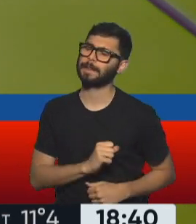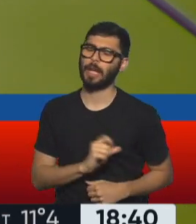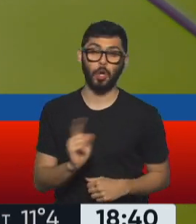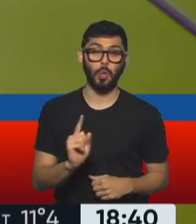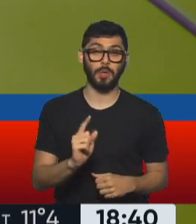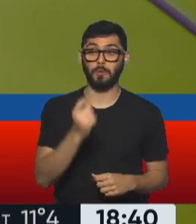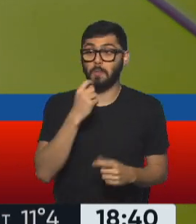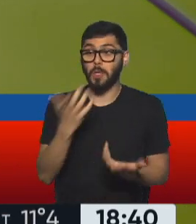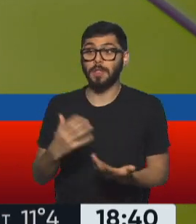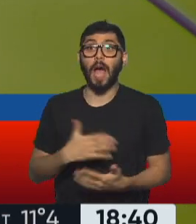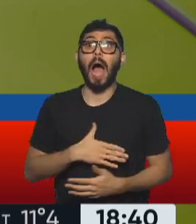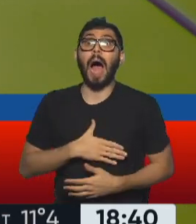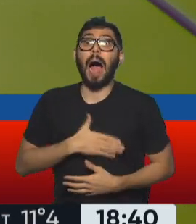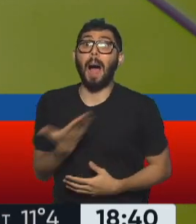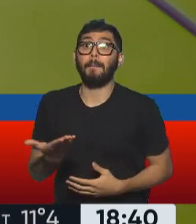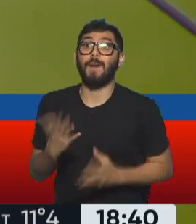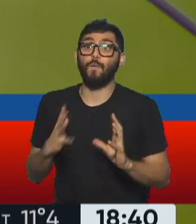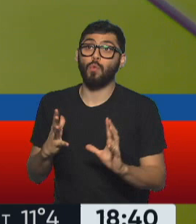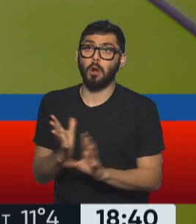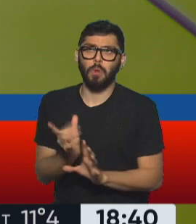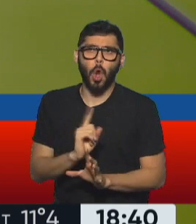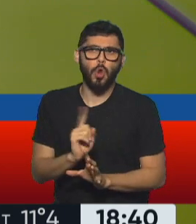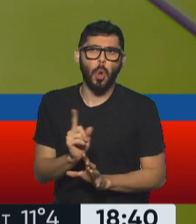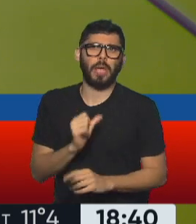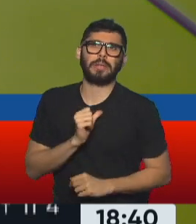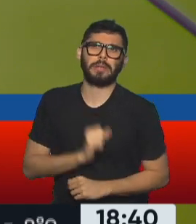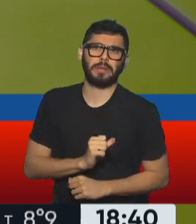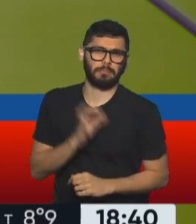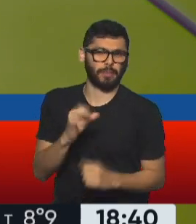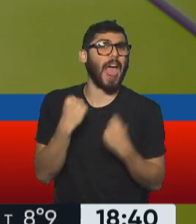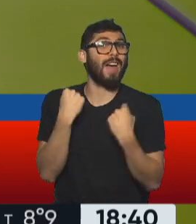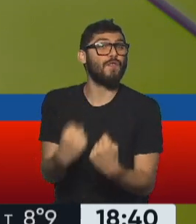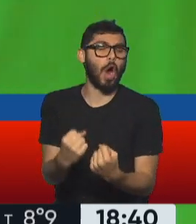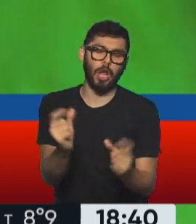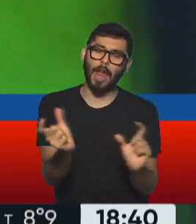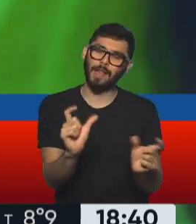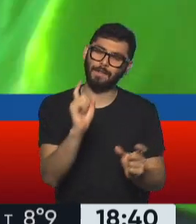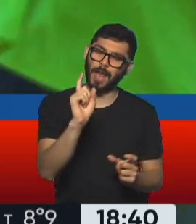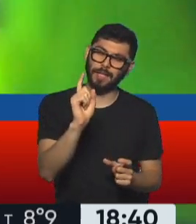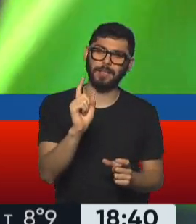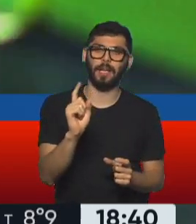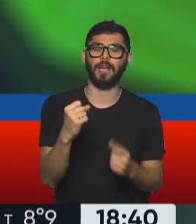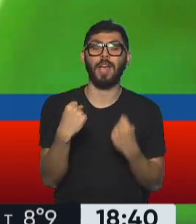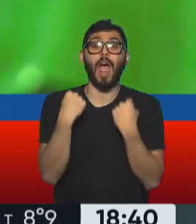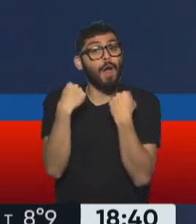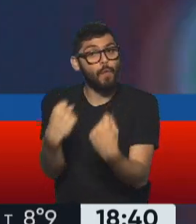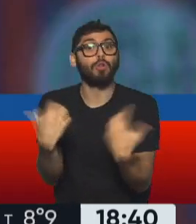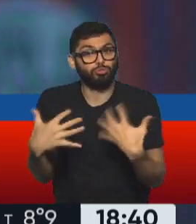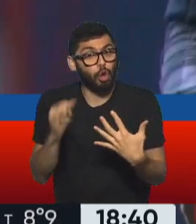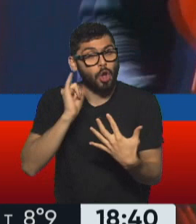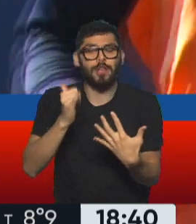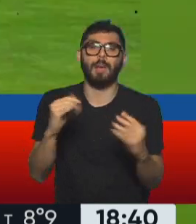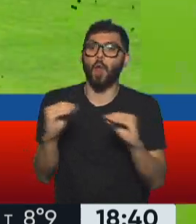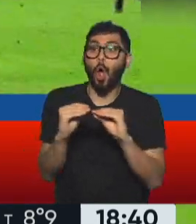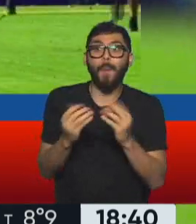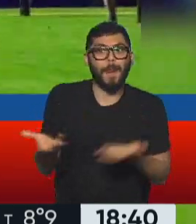haces lo que amás, no es un sacrificio, es un esfuerzo. Mucho esfuerzo y compañerismo. Y veo, lo